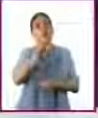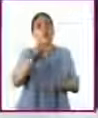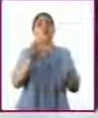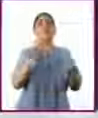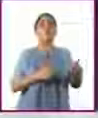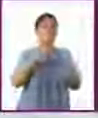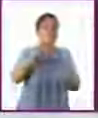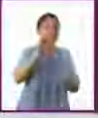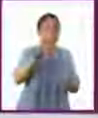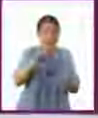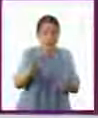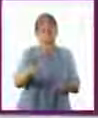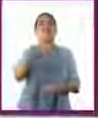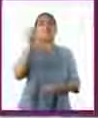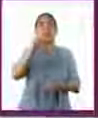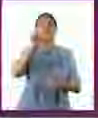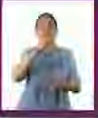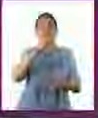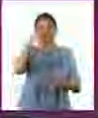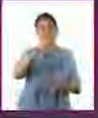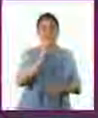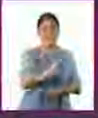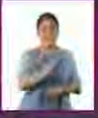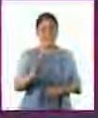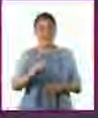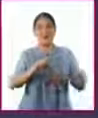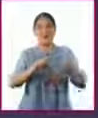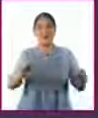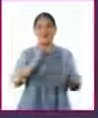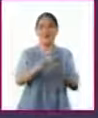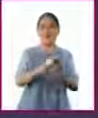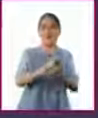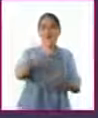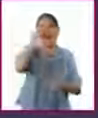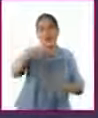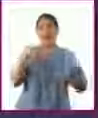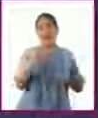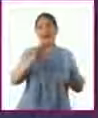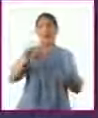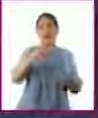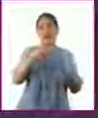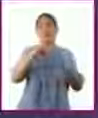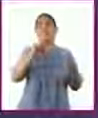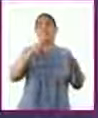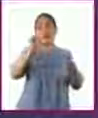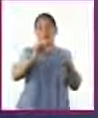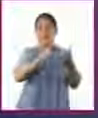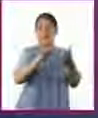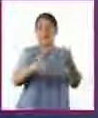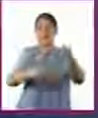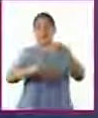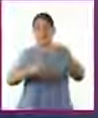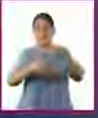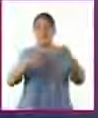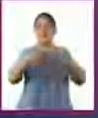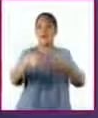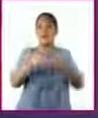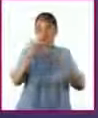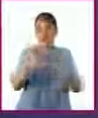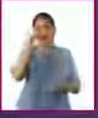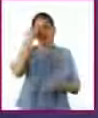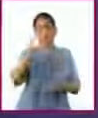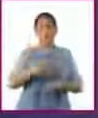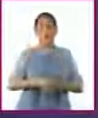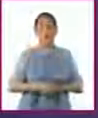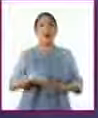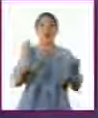localizar ligas donde encontrarán obras de la narrativa latinoamericana contemporánea. Al igual, si